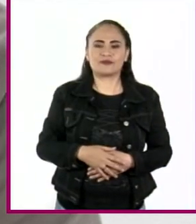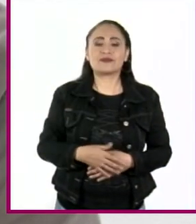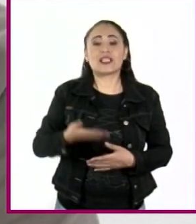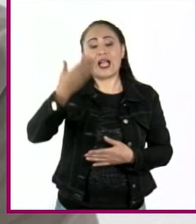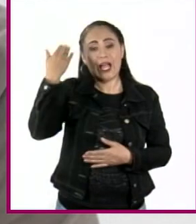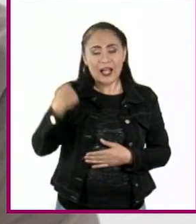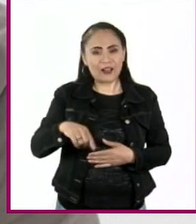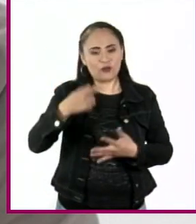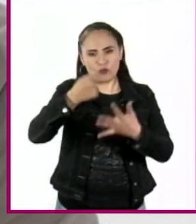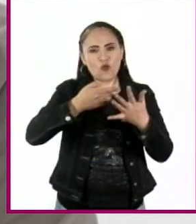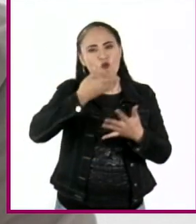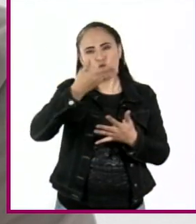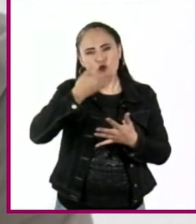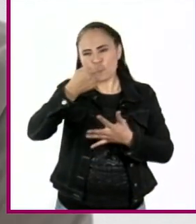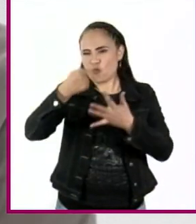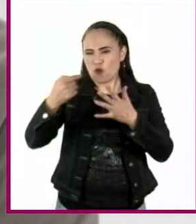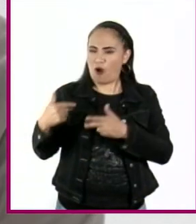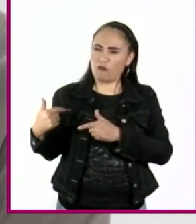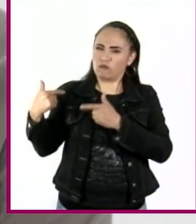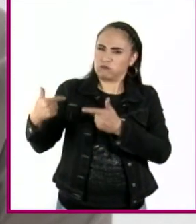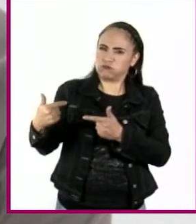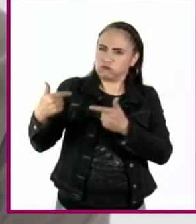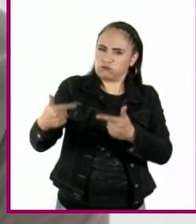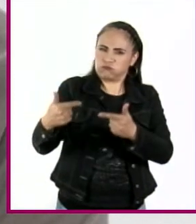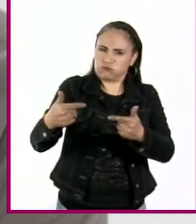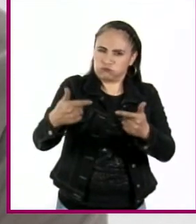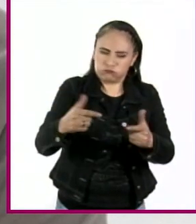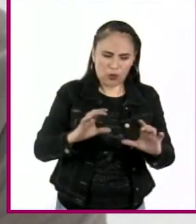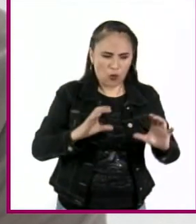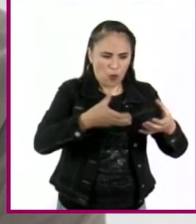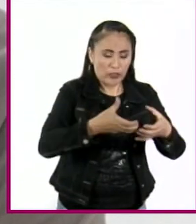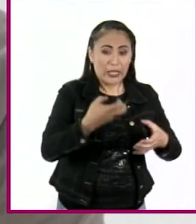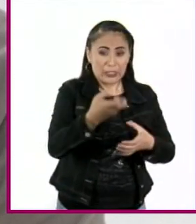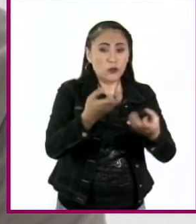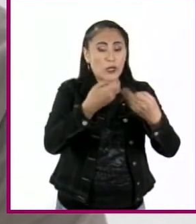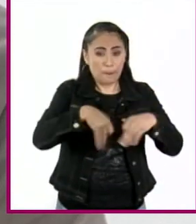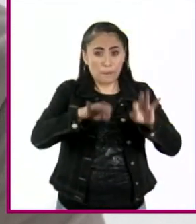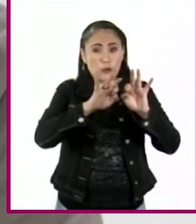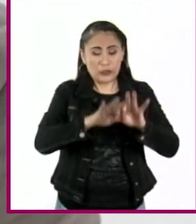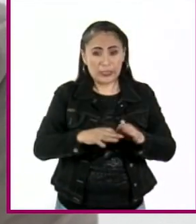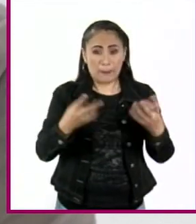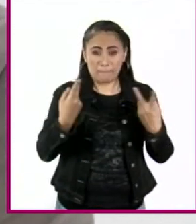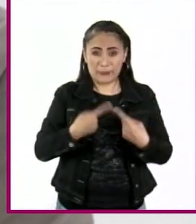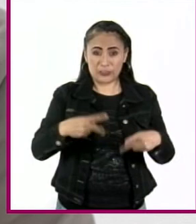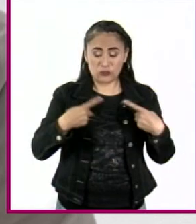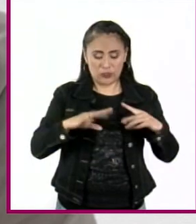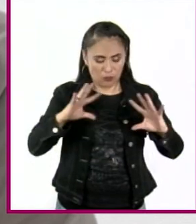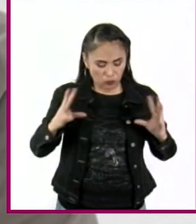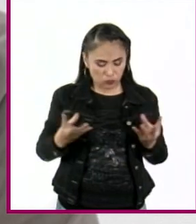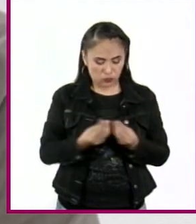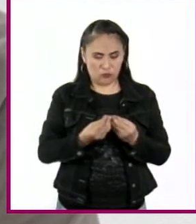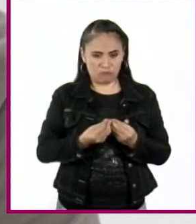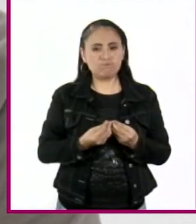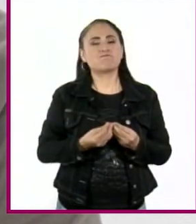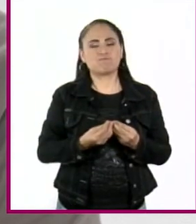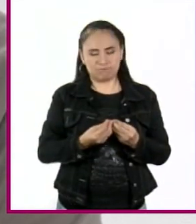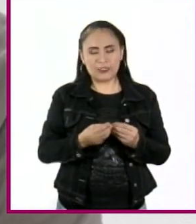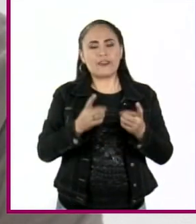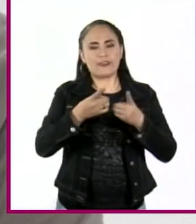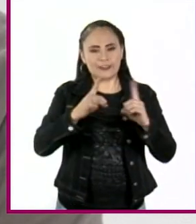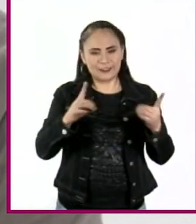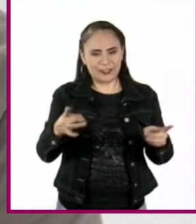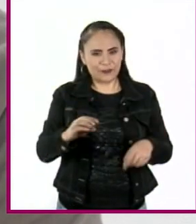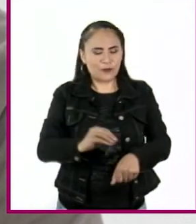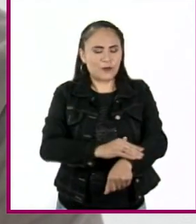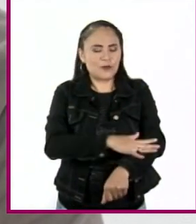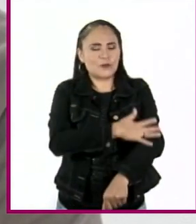generación en generación en nuestras comunidades, es un elemento clave para la formación integral de las personas que somos, para nuestro desarrollo emocional y